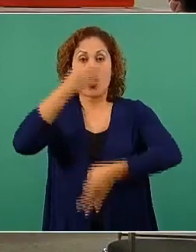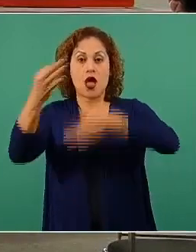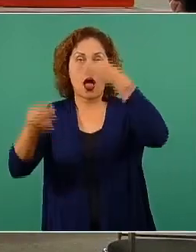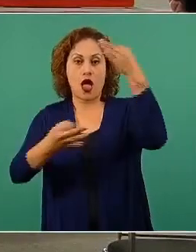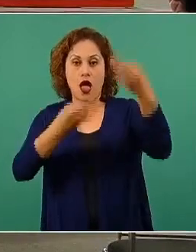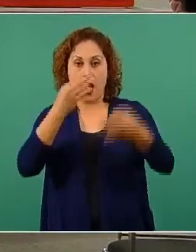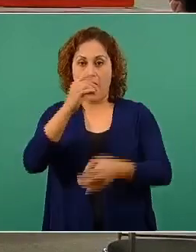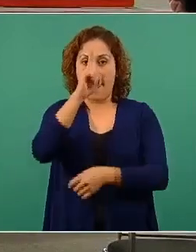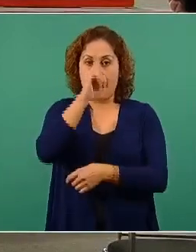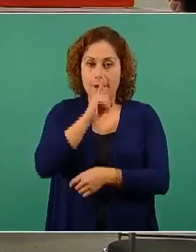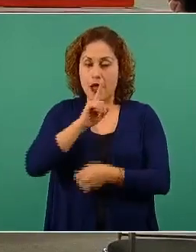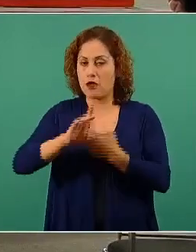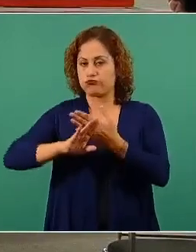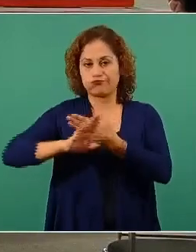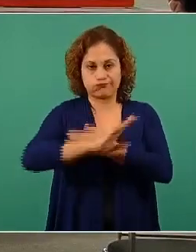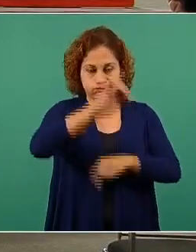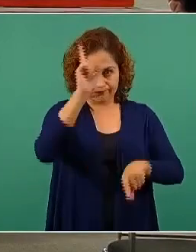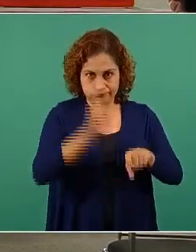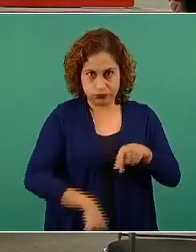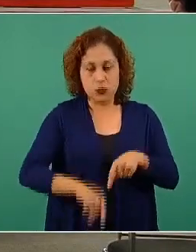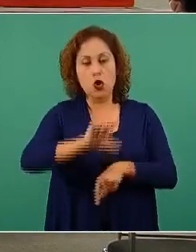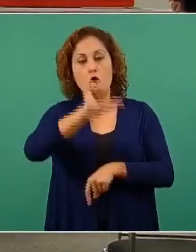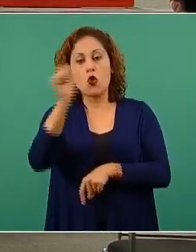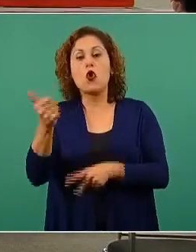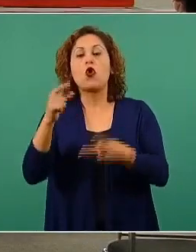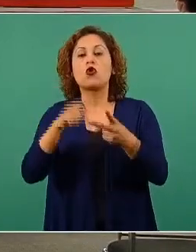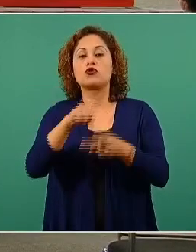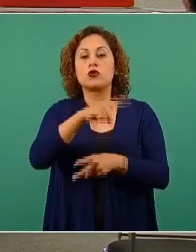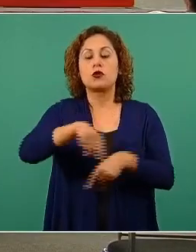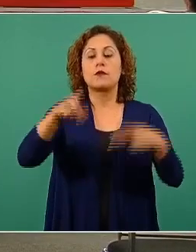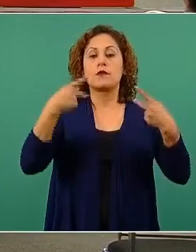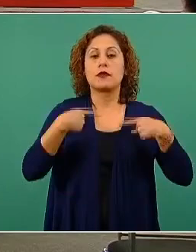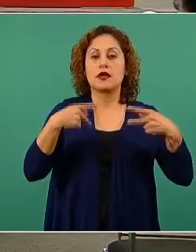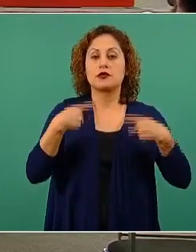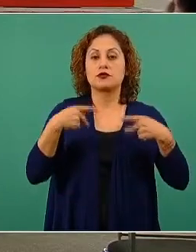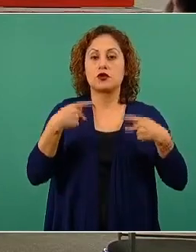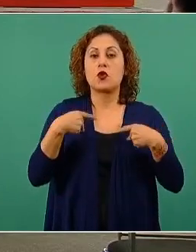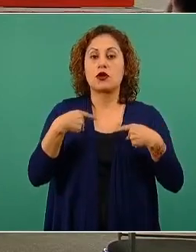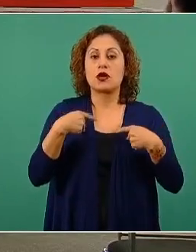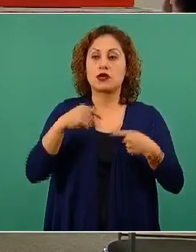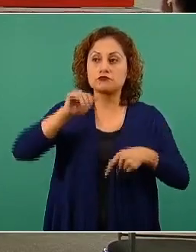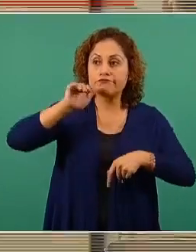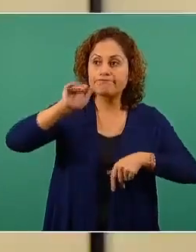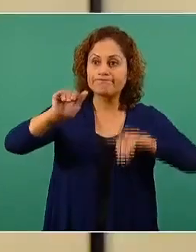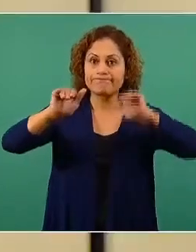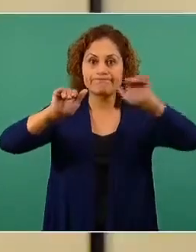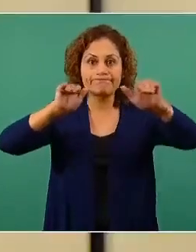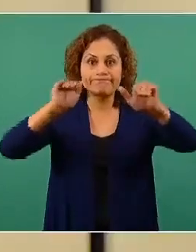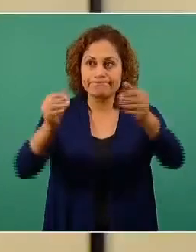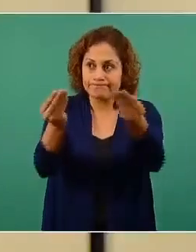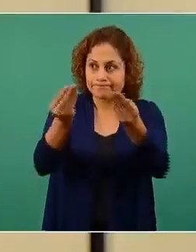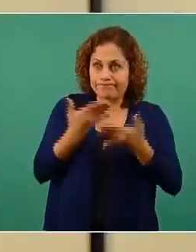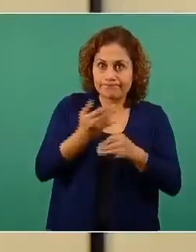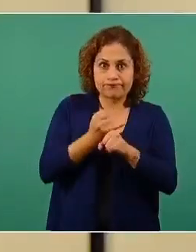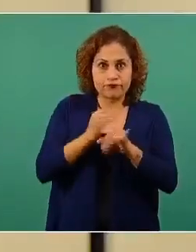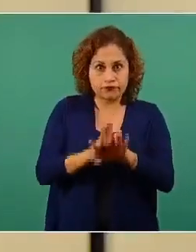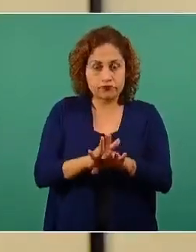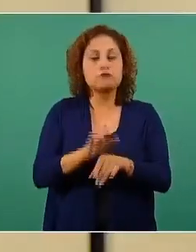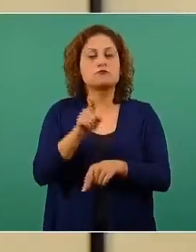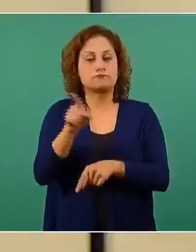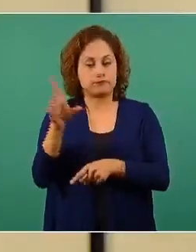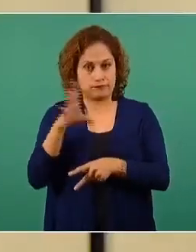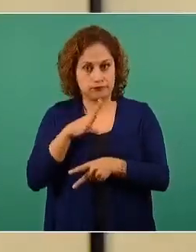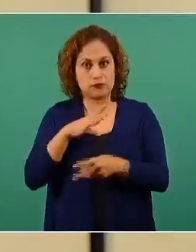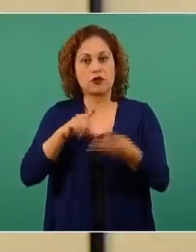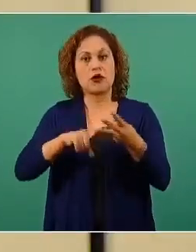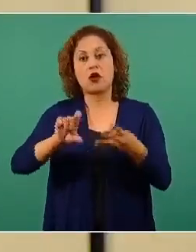que la población se acerque a consultar y a tener más información a la mano. Y tres, pues obviamente, bueno, estábamos hablando aquí